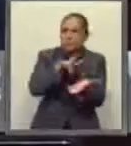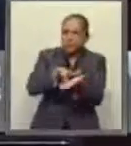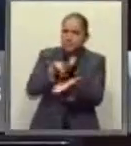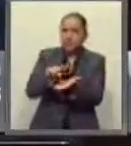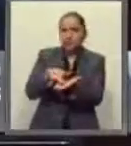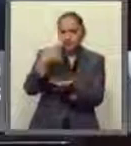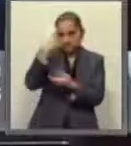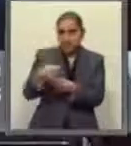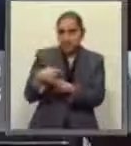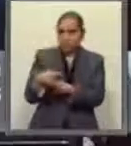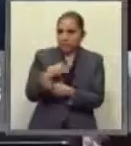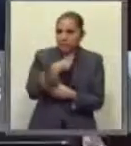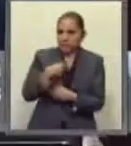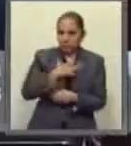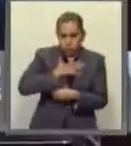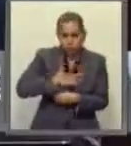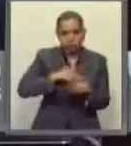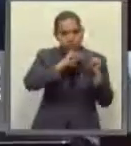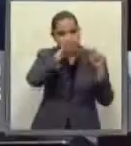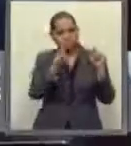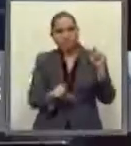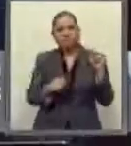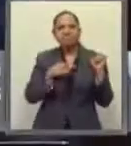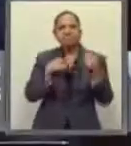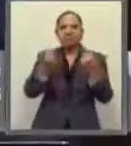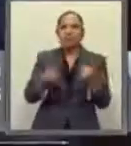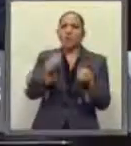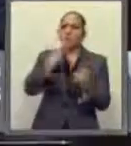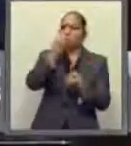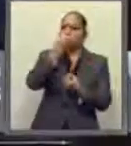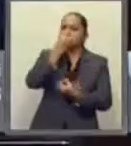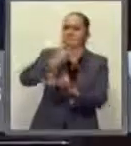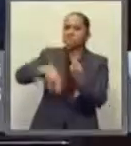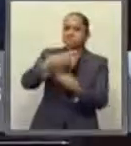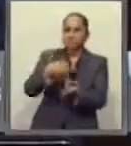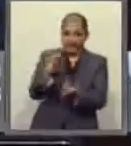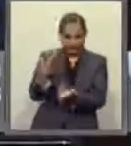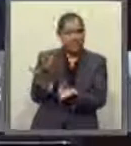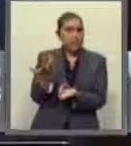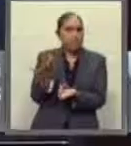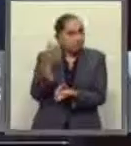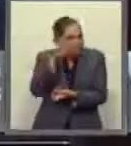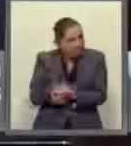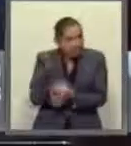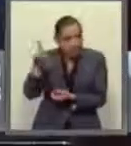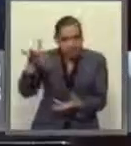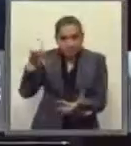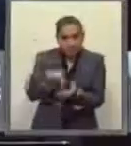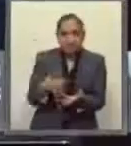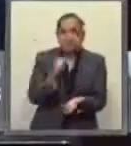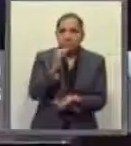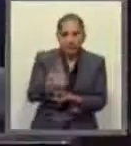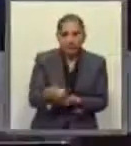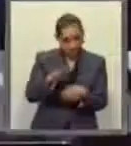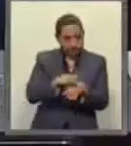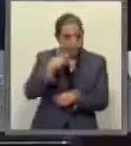la soberanía alimentaria sin embargo no se está cumpliendo esa función por lo que pedimos la intervención del estado en